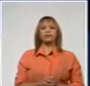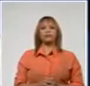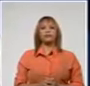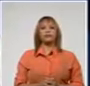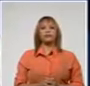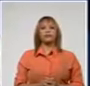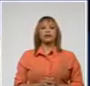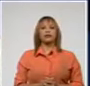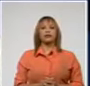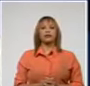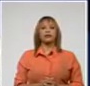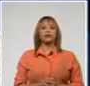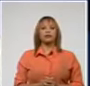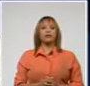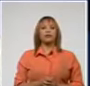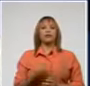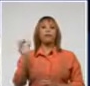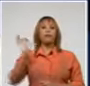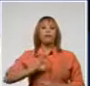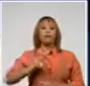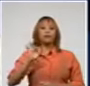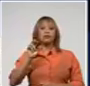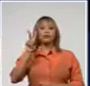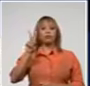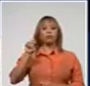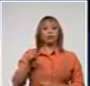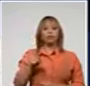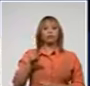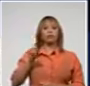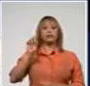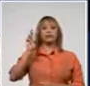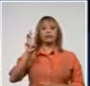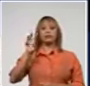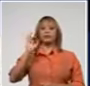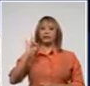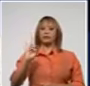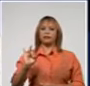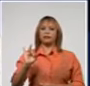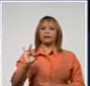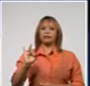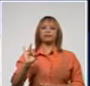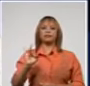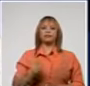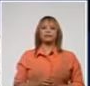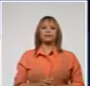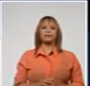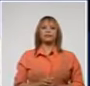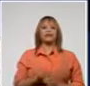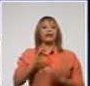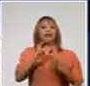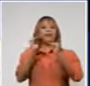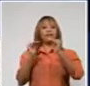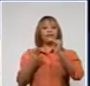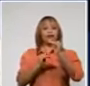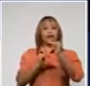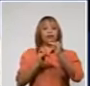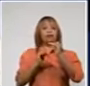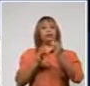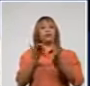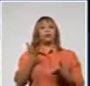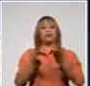da una letalidad de 2,37, inferior a la letalidad del mundo, que